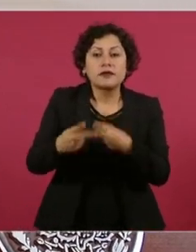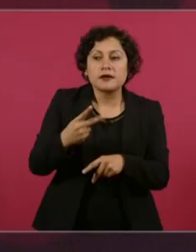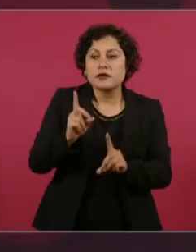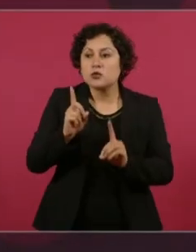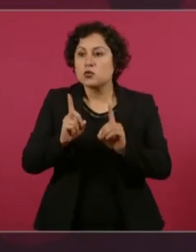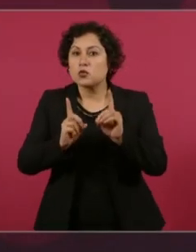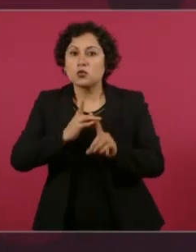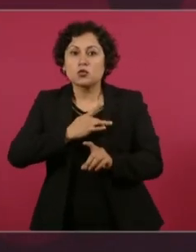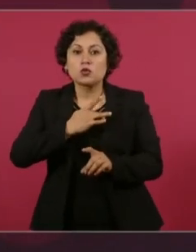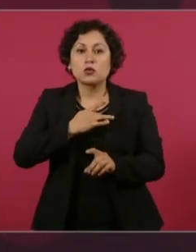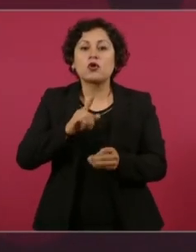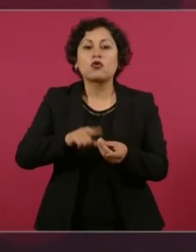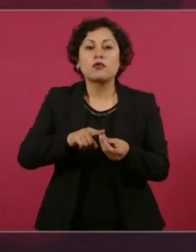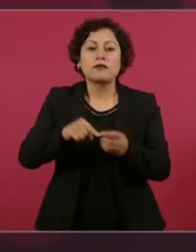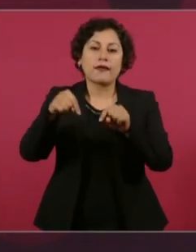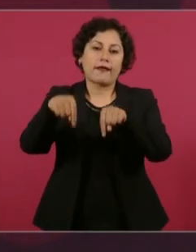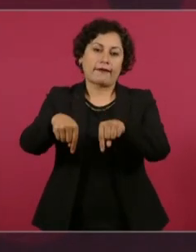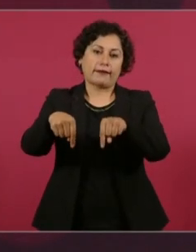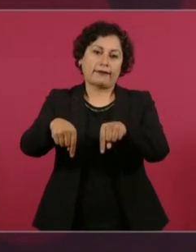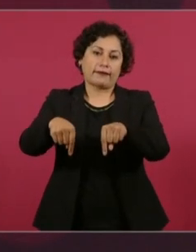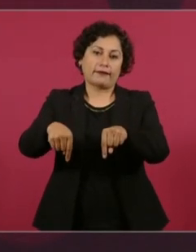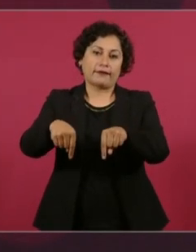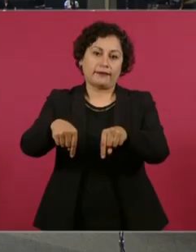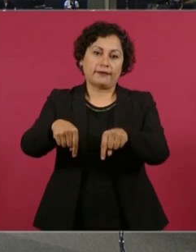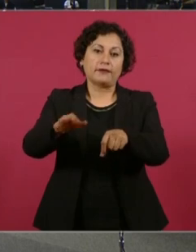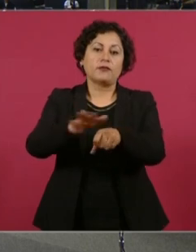Esta es la base